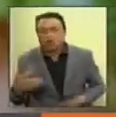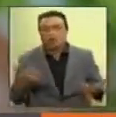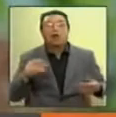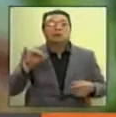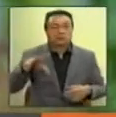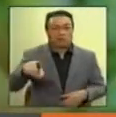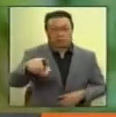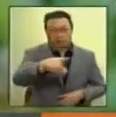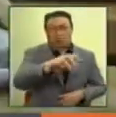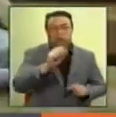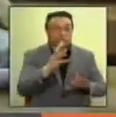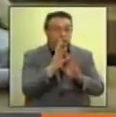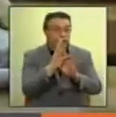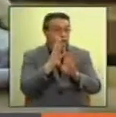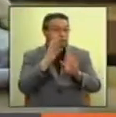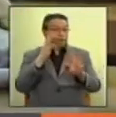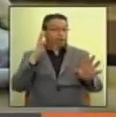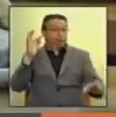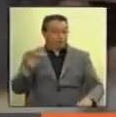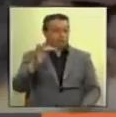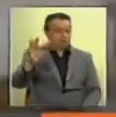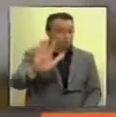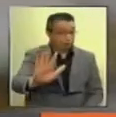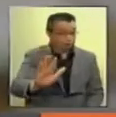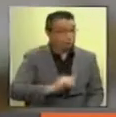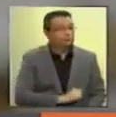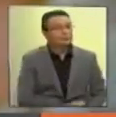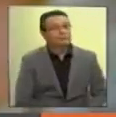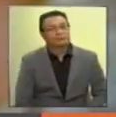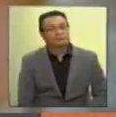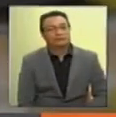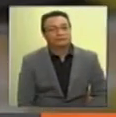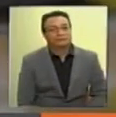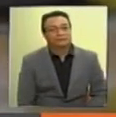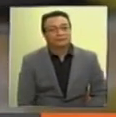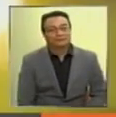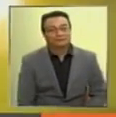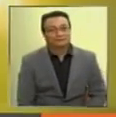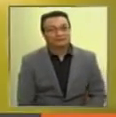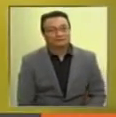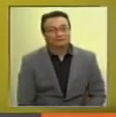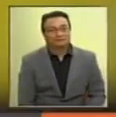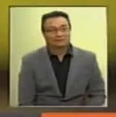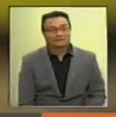se pueda, lo saben, habrá fila por comprar uno.